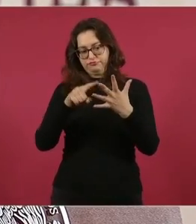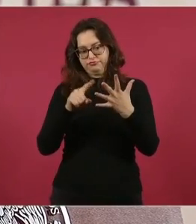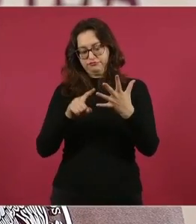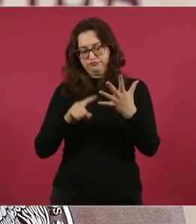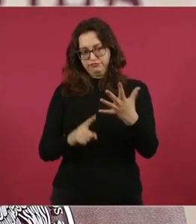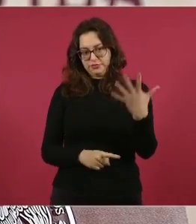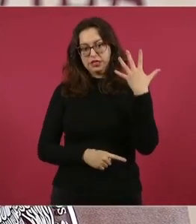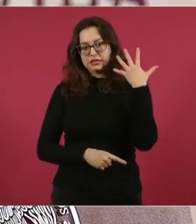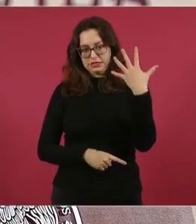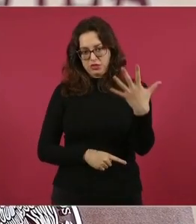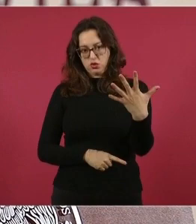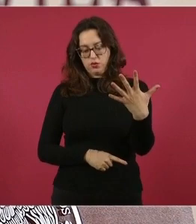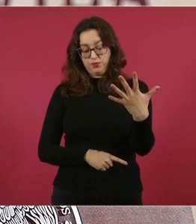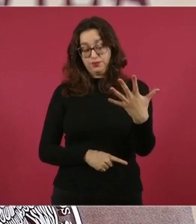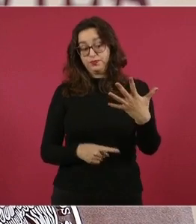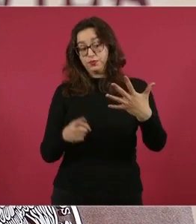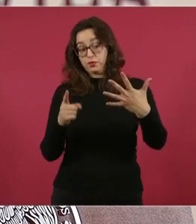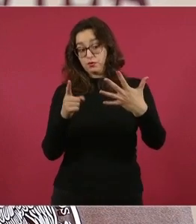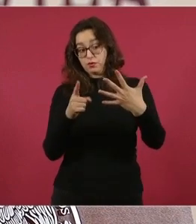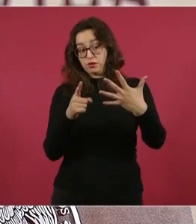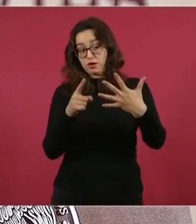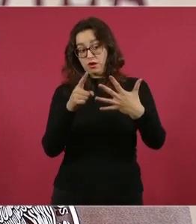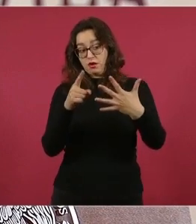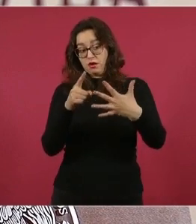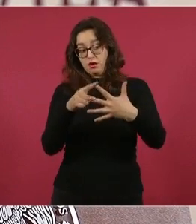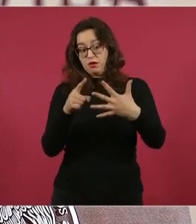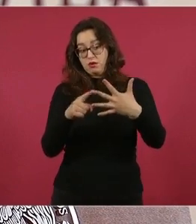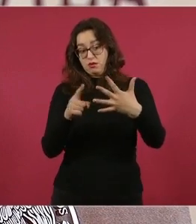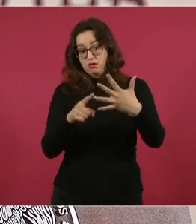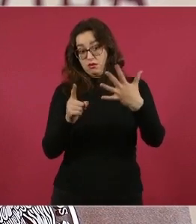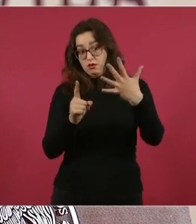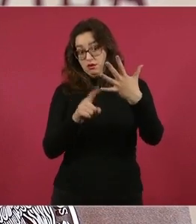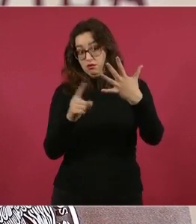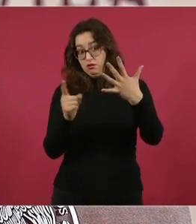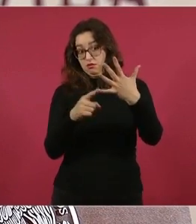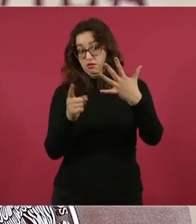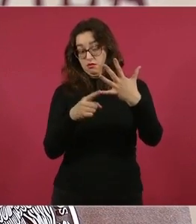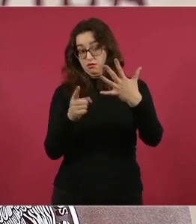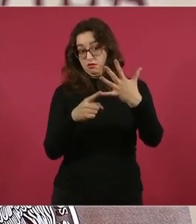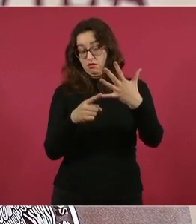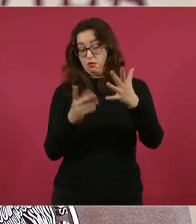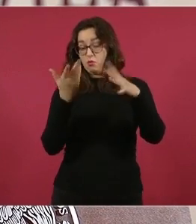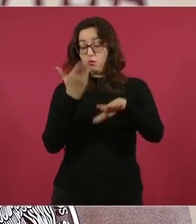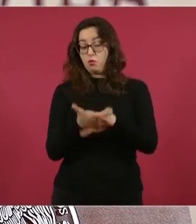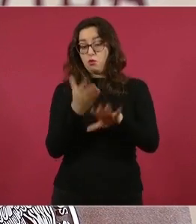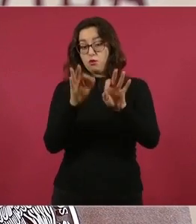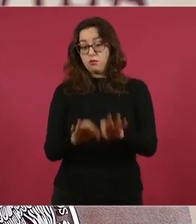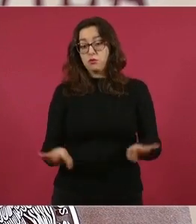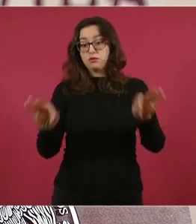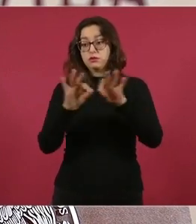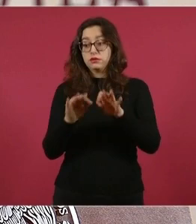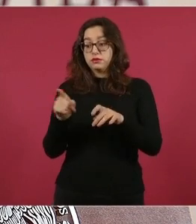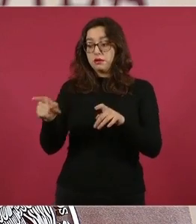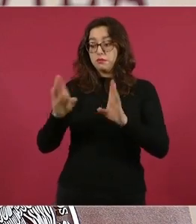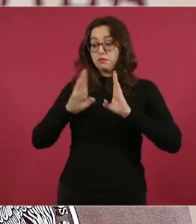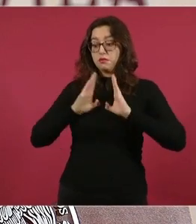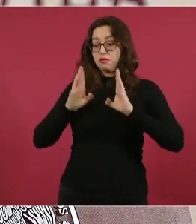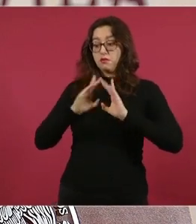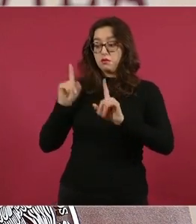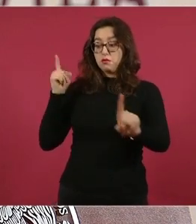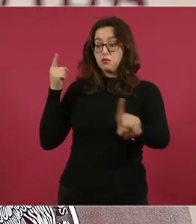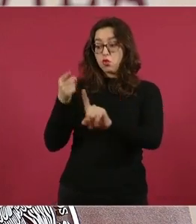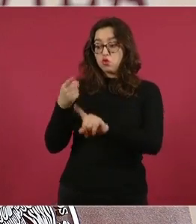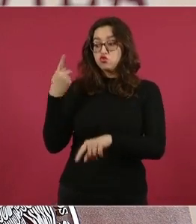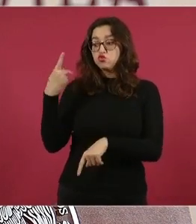sumamente importante, instruye realizar acciones cívicas y obras sociales que tiendan al progreso del país. Esta